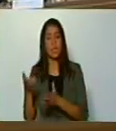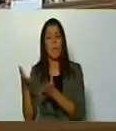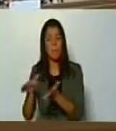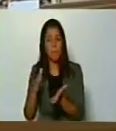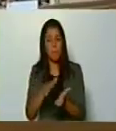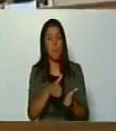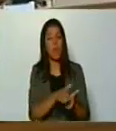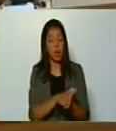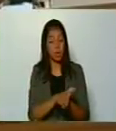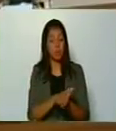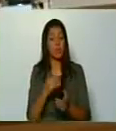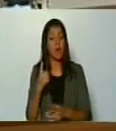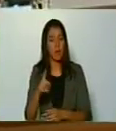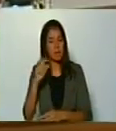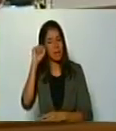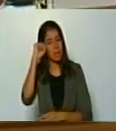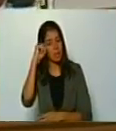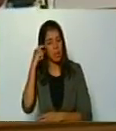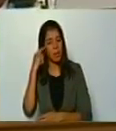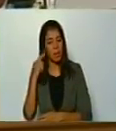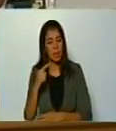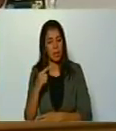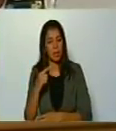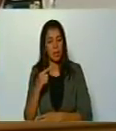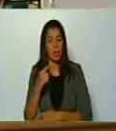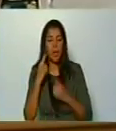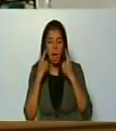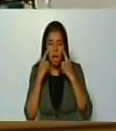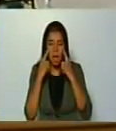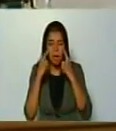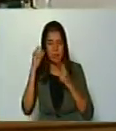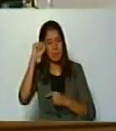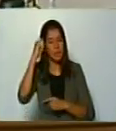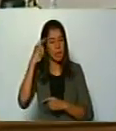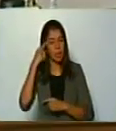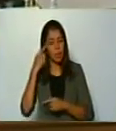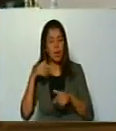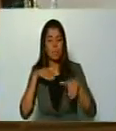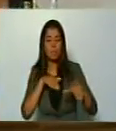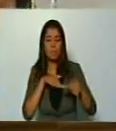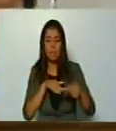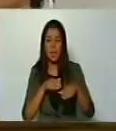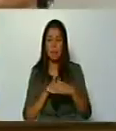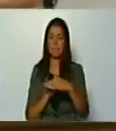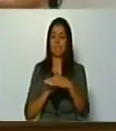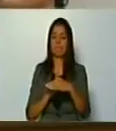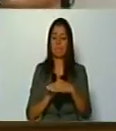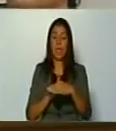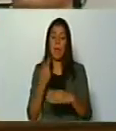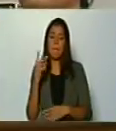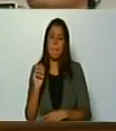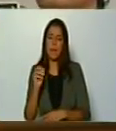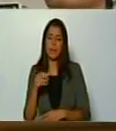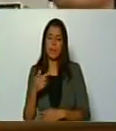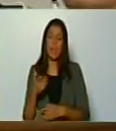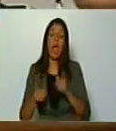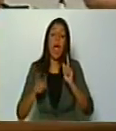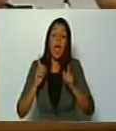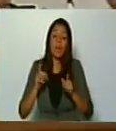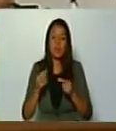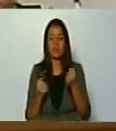20 muertos. Es para que prefiguremos lo que pasó, la escena. ¿Por qué? ¿Cuánta gente no chocó